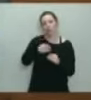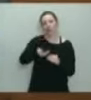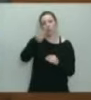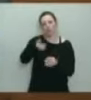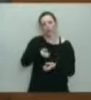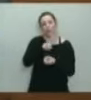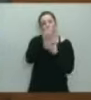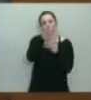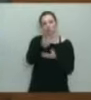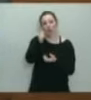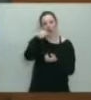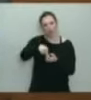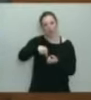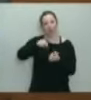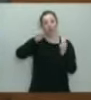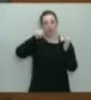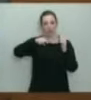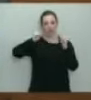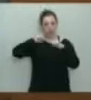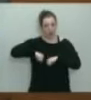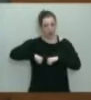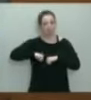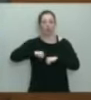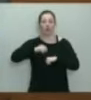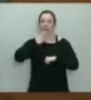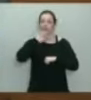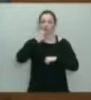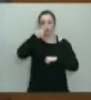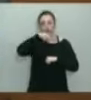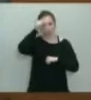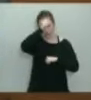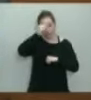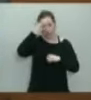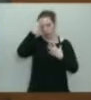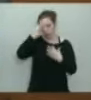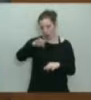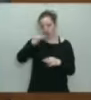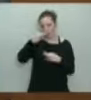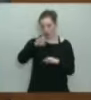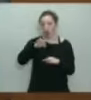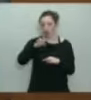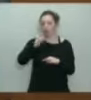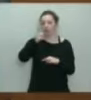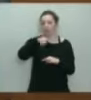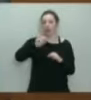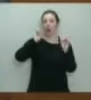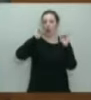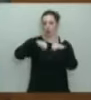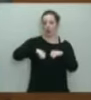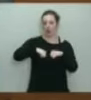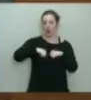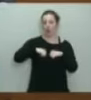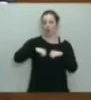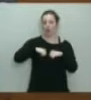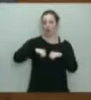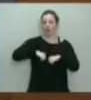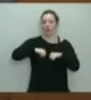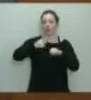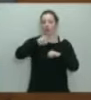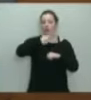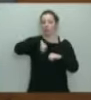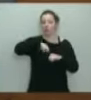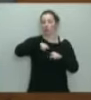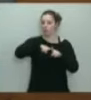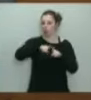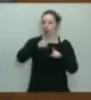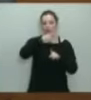los acuerdos cuando las posturas son sensatas, son racionales y buscan el acuerdo lo más amplio posible. Nosotros en ese espíritu